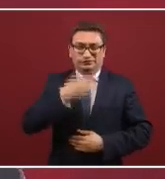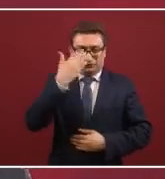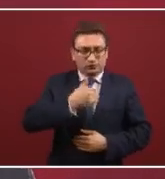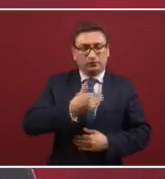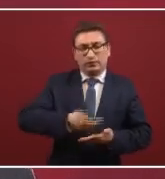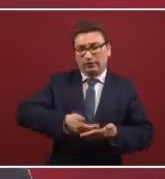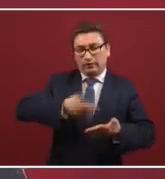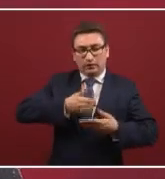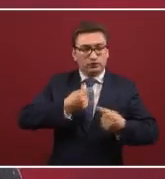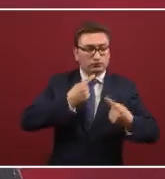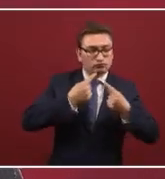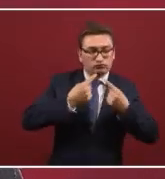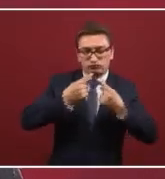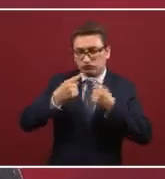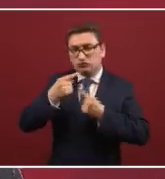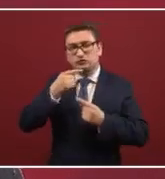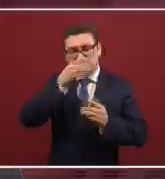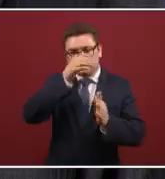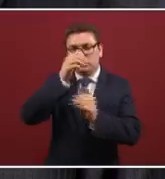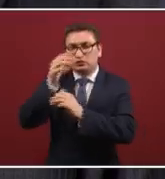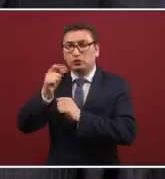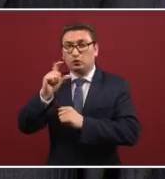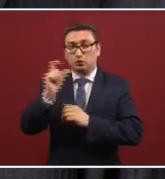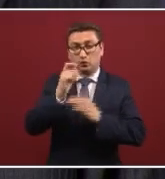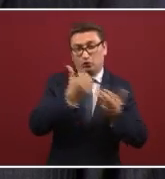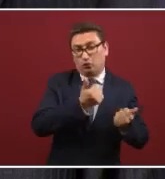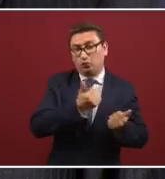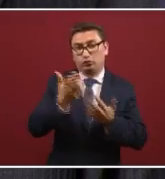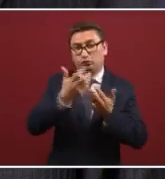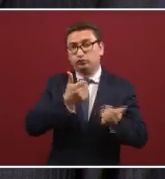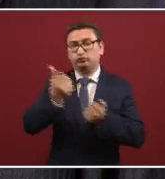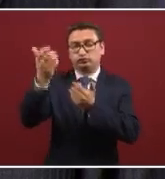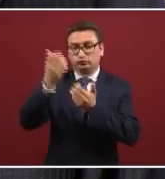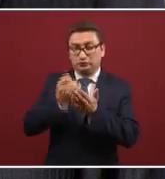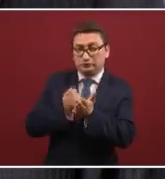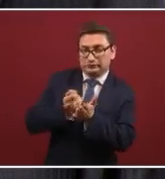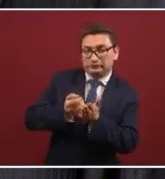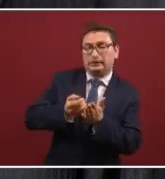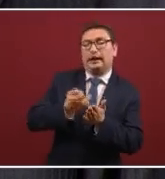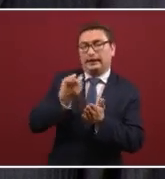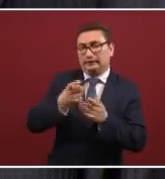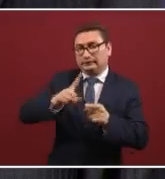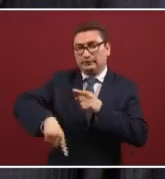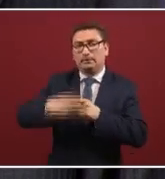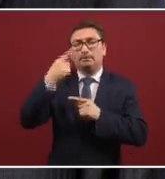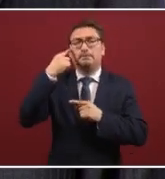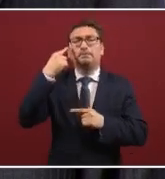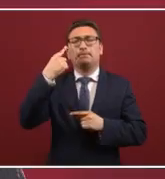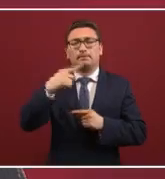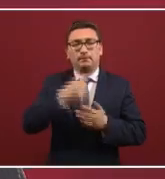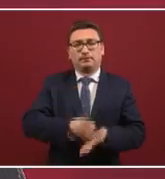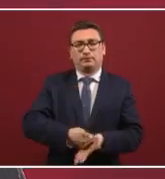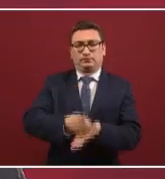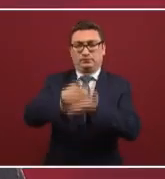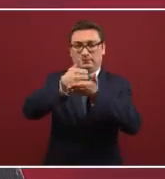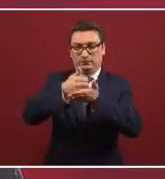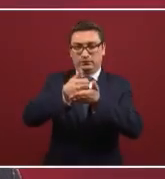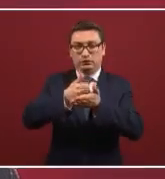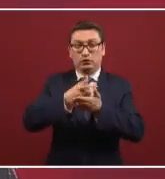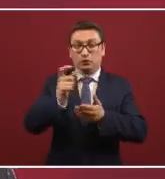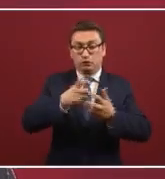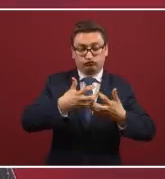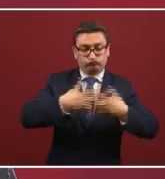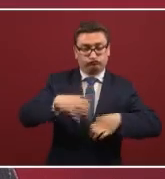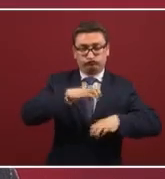esta decisión de quitar los aranceles, que ayuda mucho a la